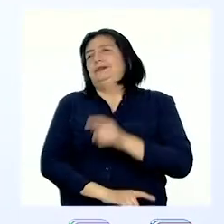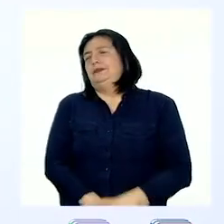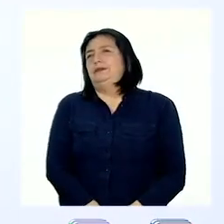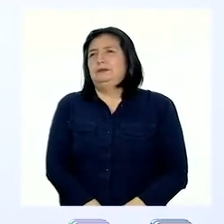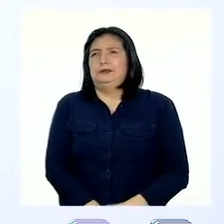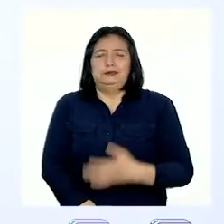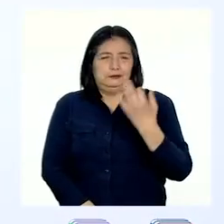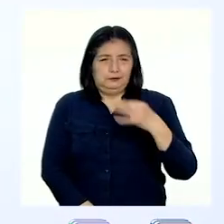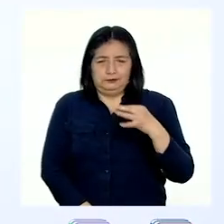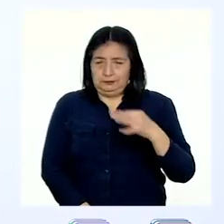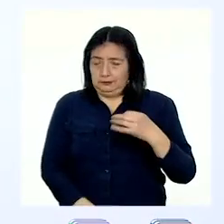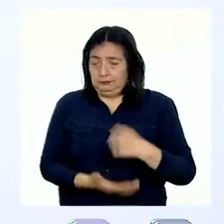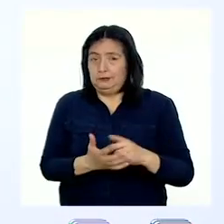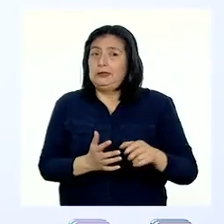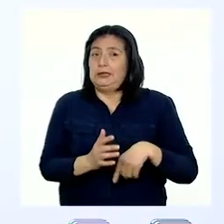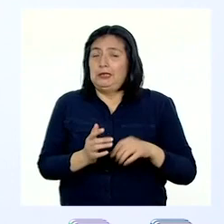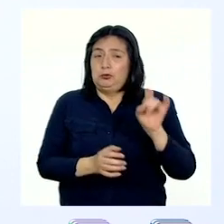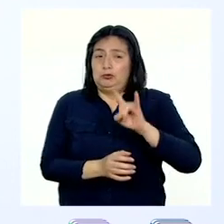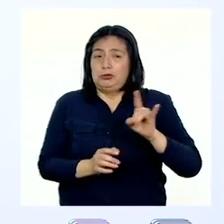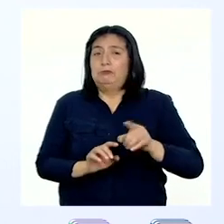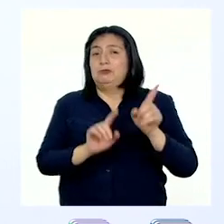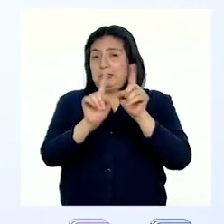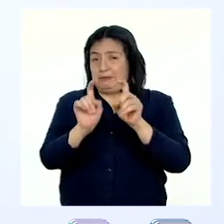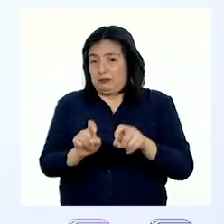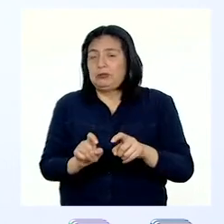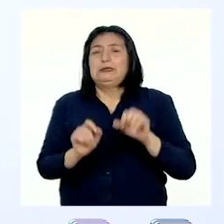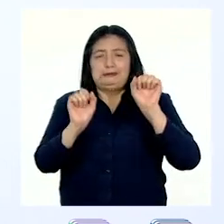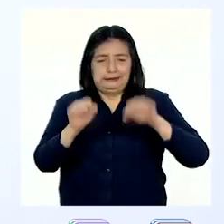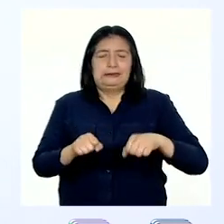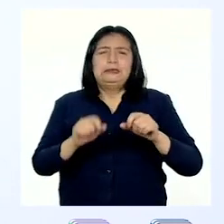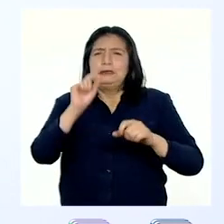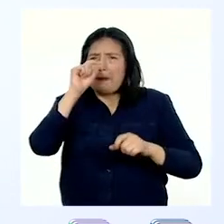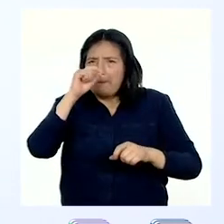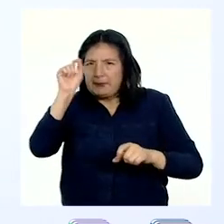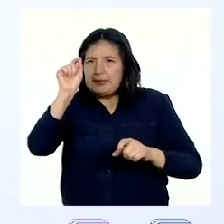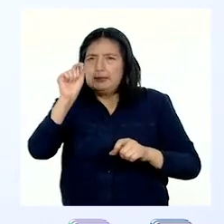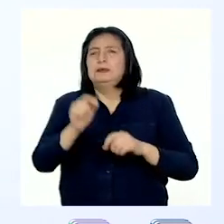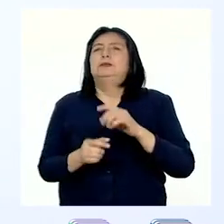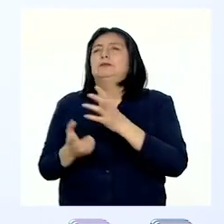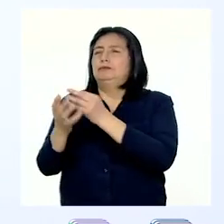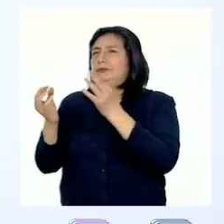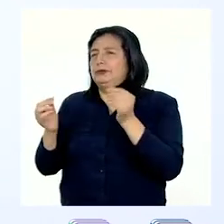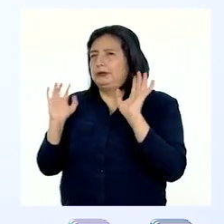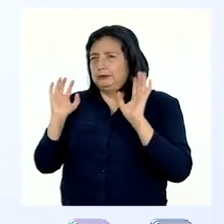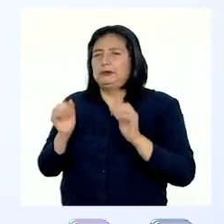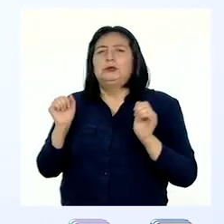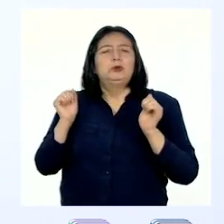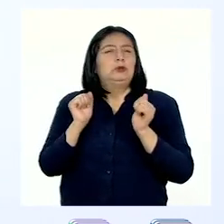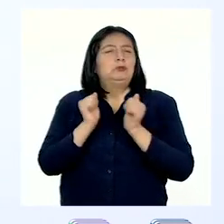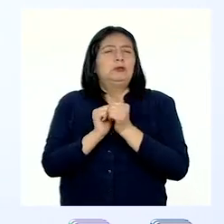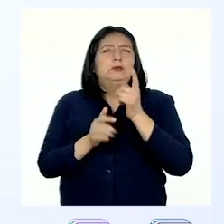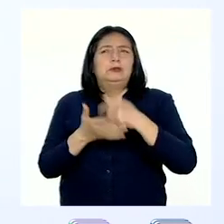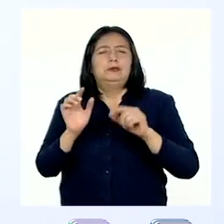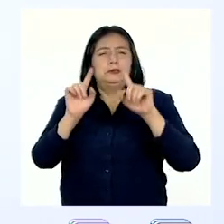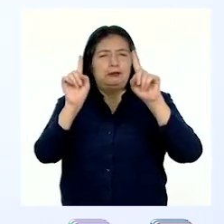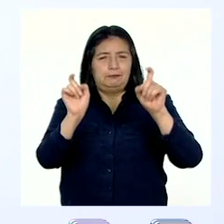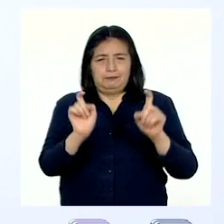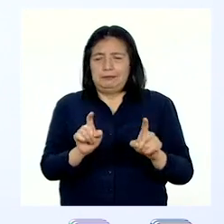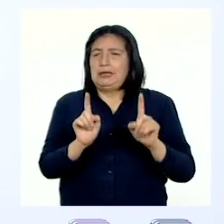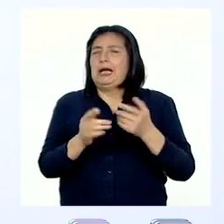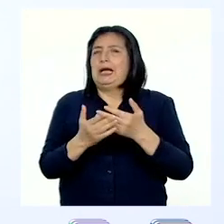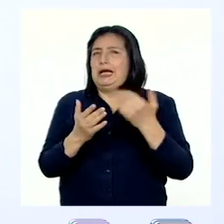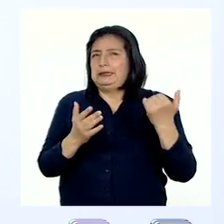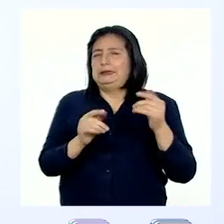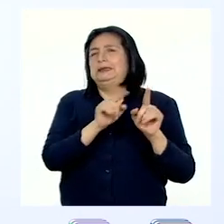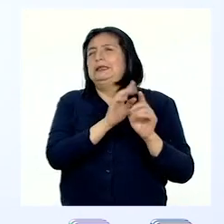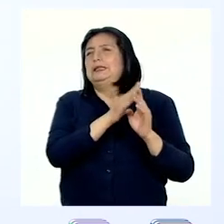Efectivamente, siempre que las usemos para preguntar, llevan tilde. Y además, muchas veces son acompañadas de signos de interrogación